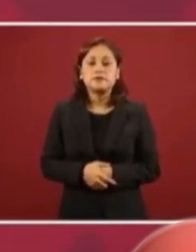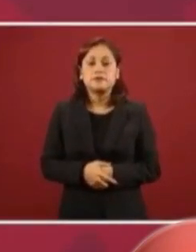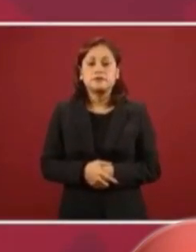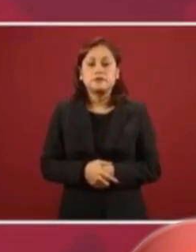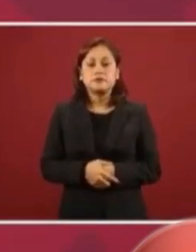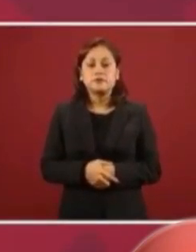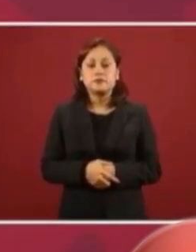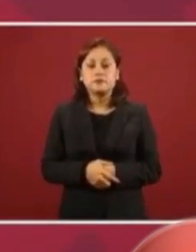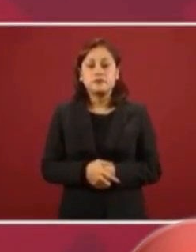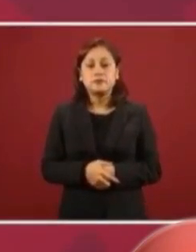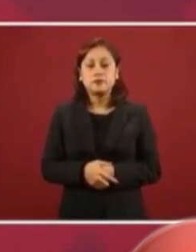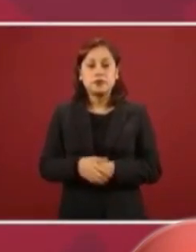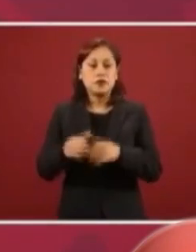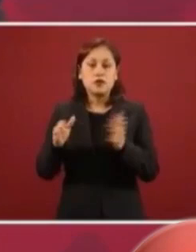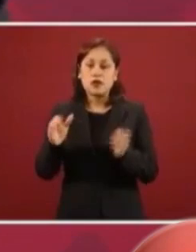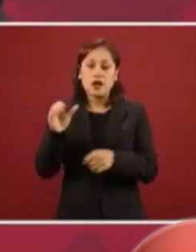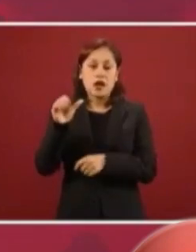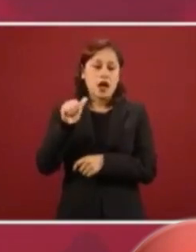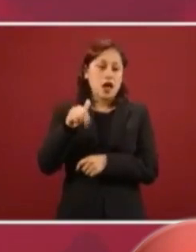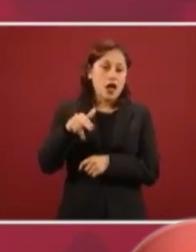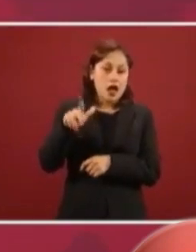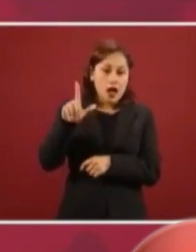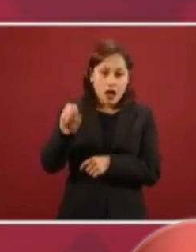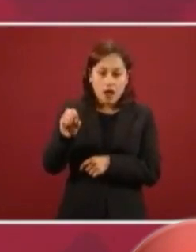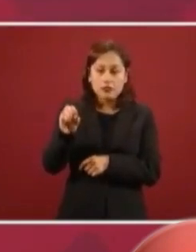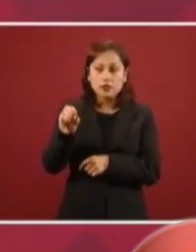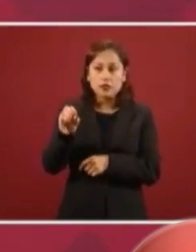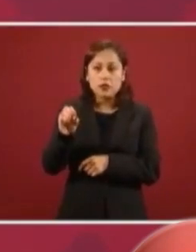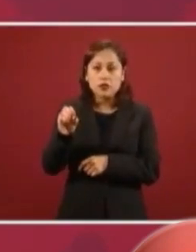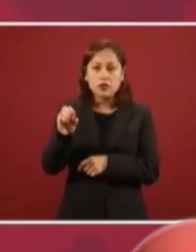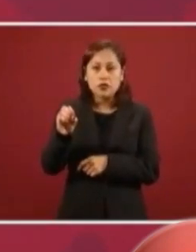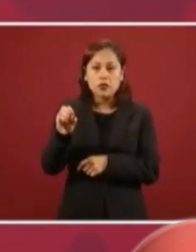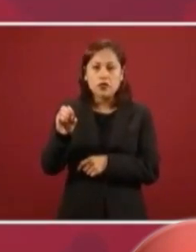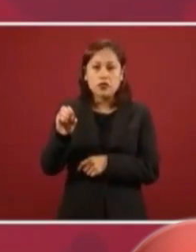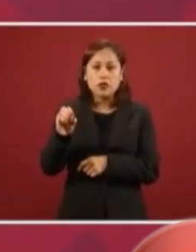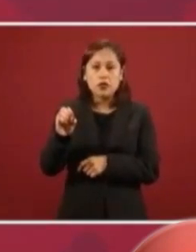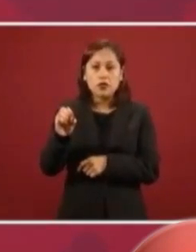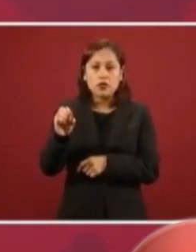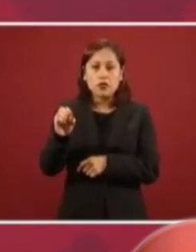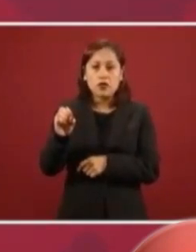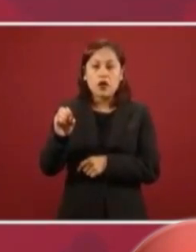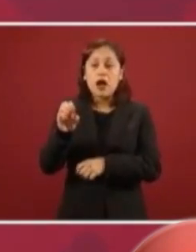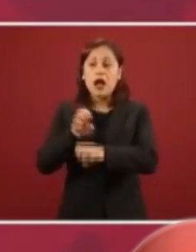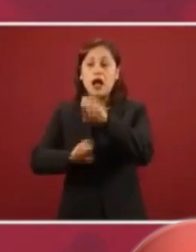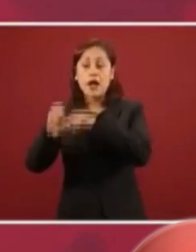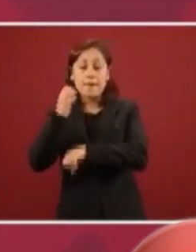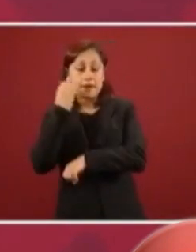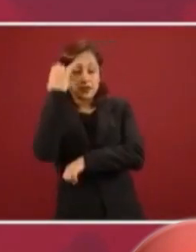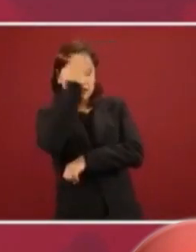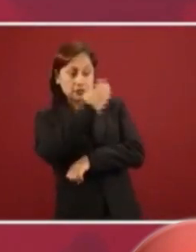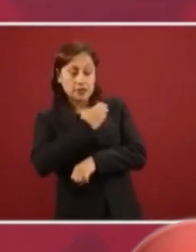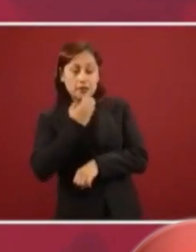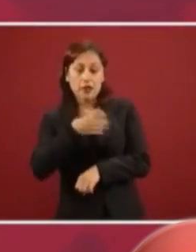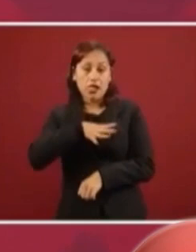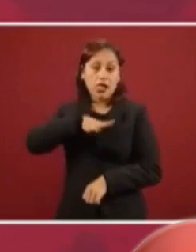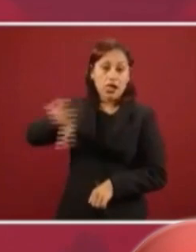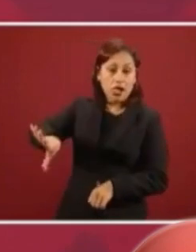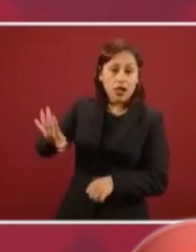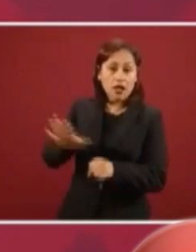andrés manuel lópez obrador desprecia las calificadoras porque es un ignorante